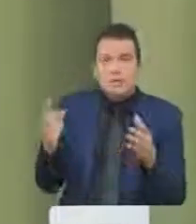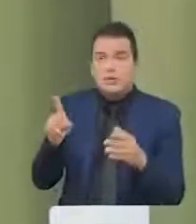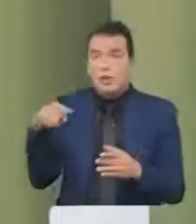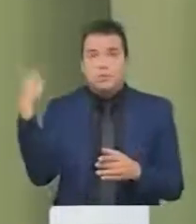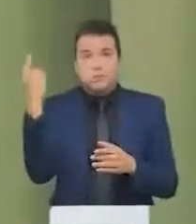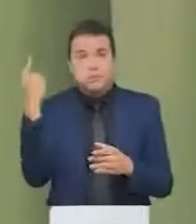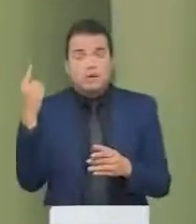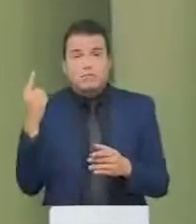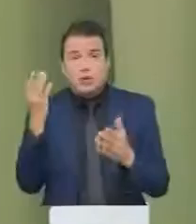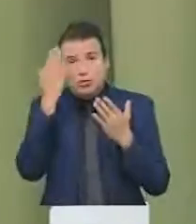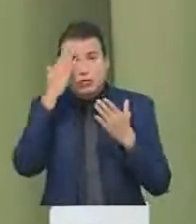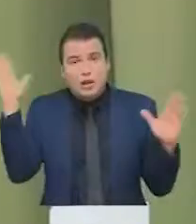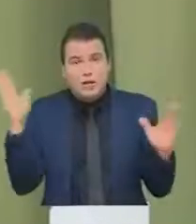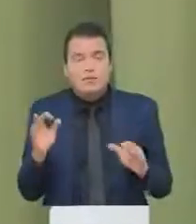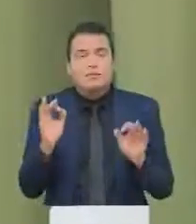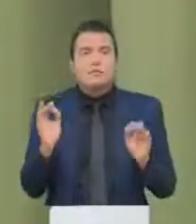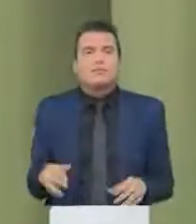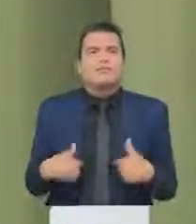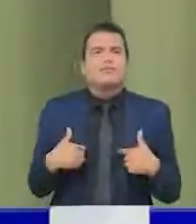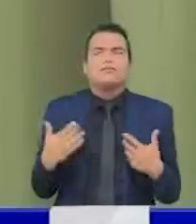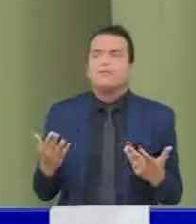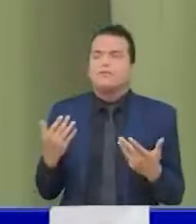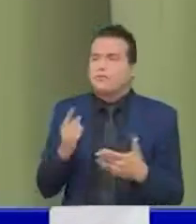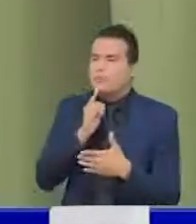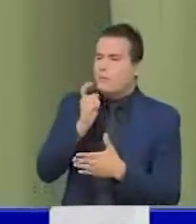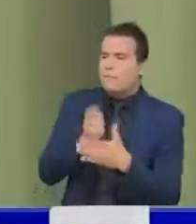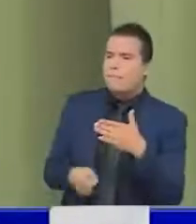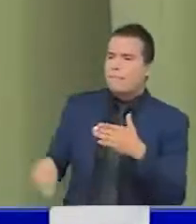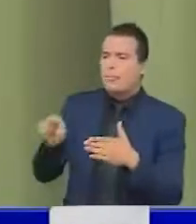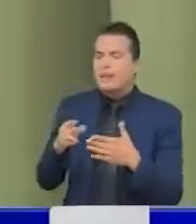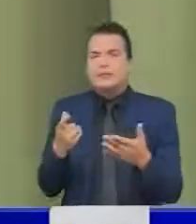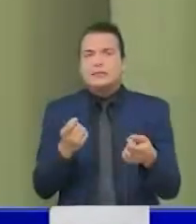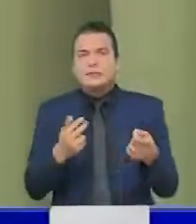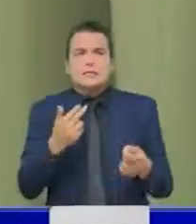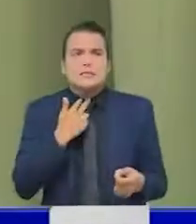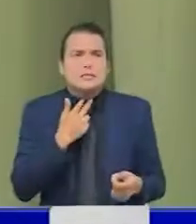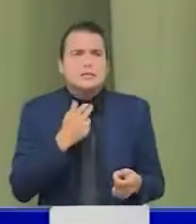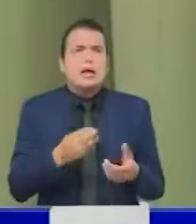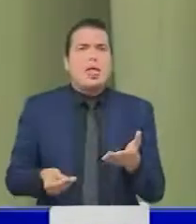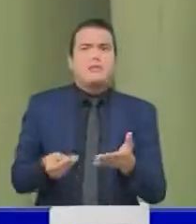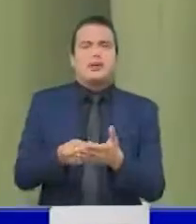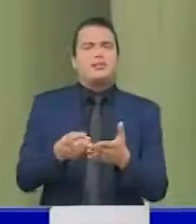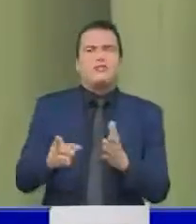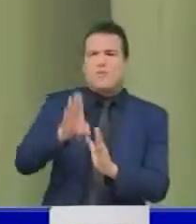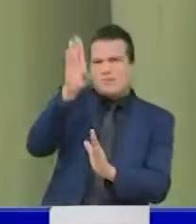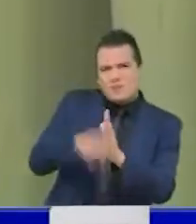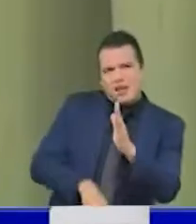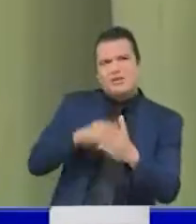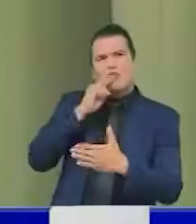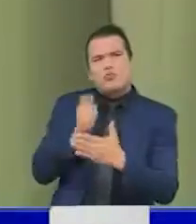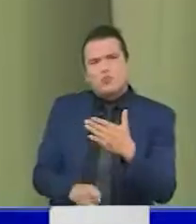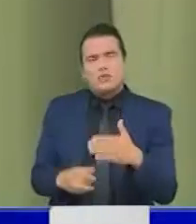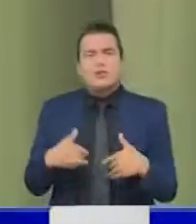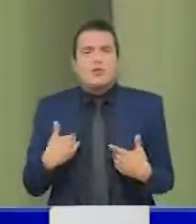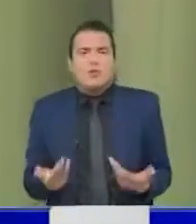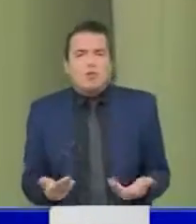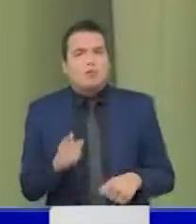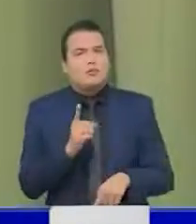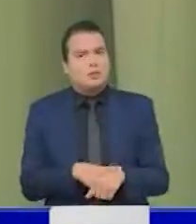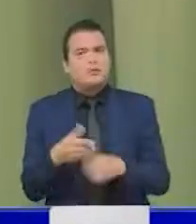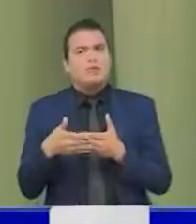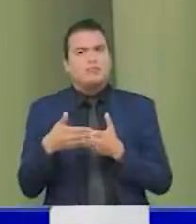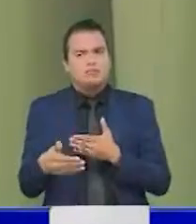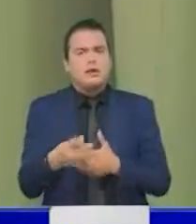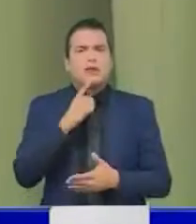precisamente lo hablamos con el ingeniero anoche cómo vamos a ser para que los jóvenes emprendedores tengan beneficios tributarios tenemos 3